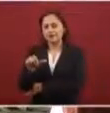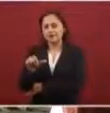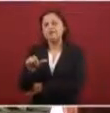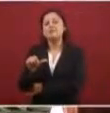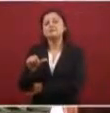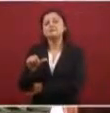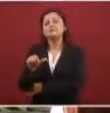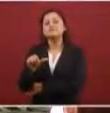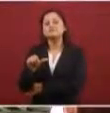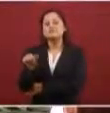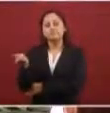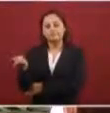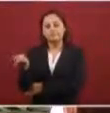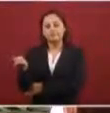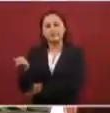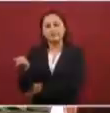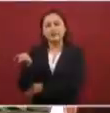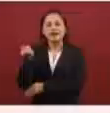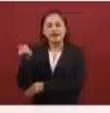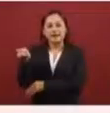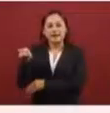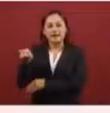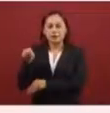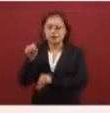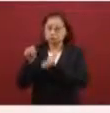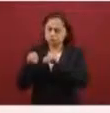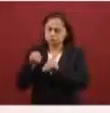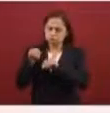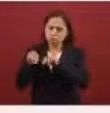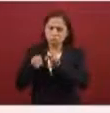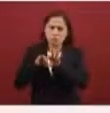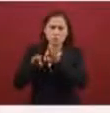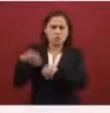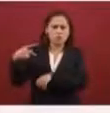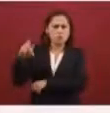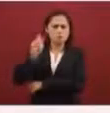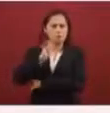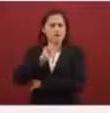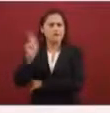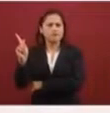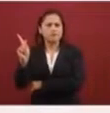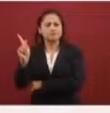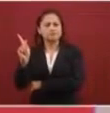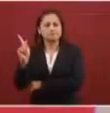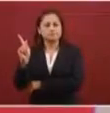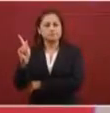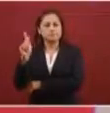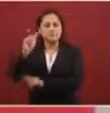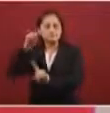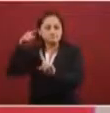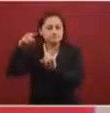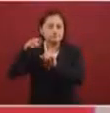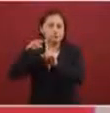cabo todo este trabajo profesional por el deporte.